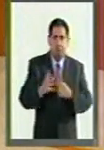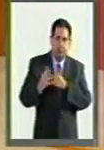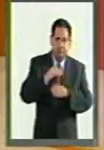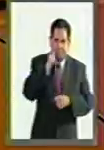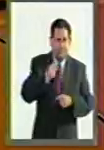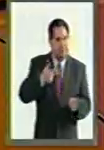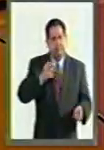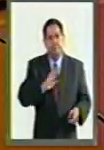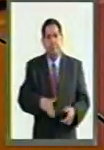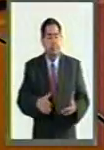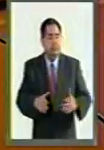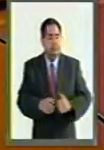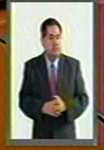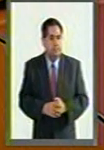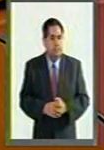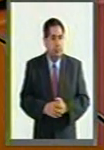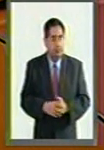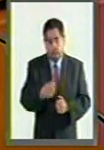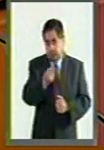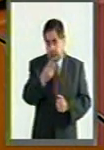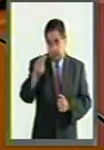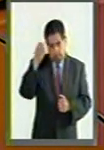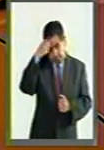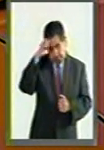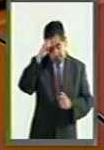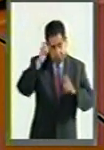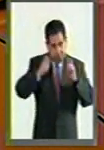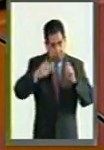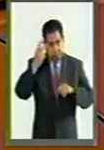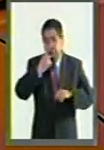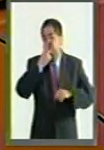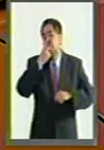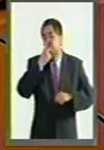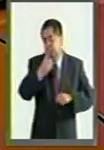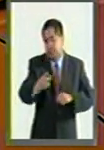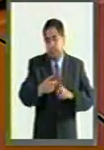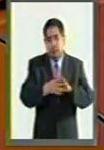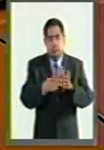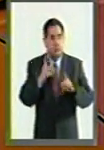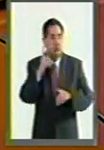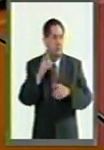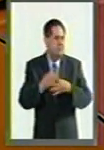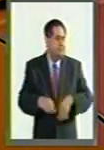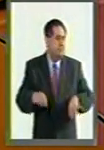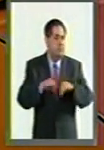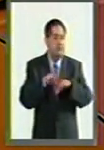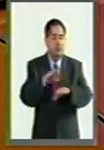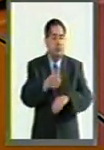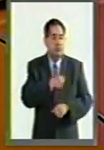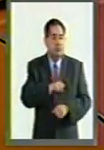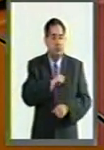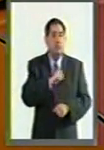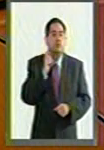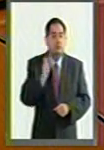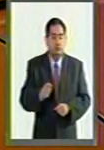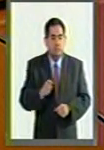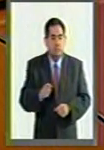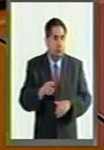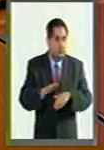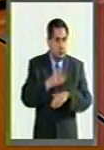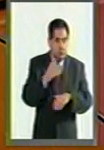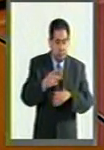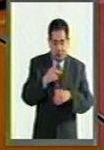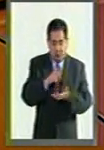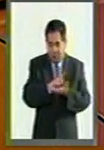extrajudiciales. Algunos expertos inclusive argumentaron que el principal problema de salud derivado de